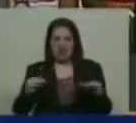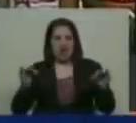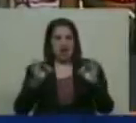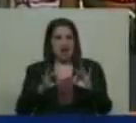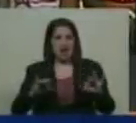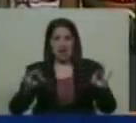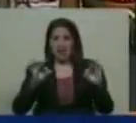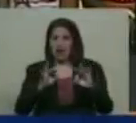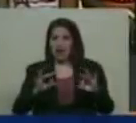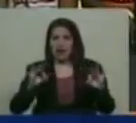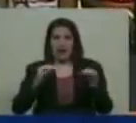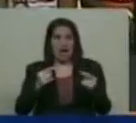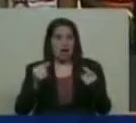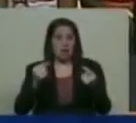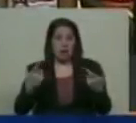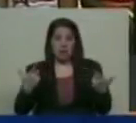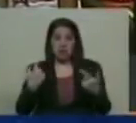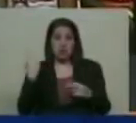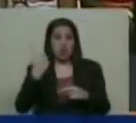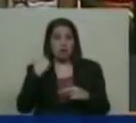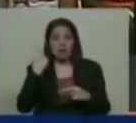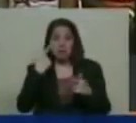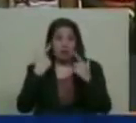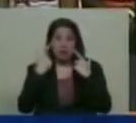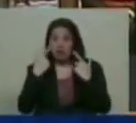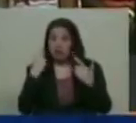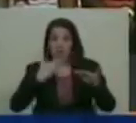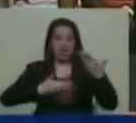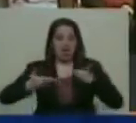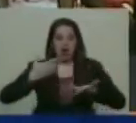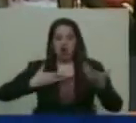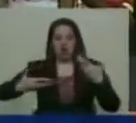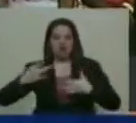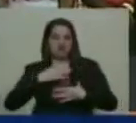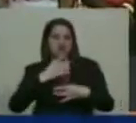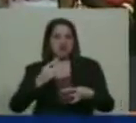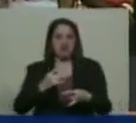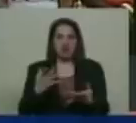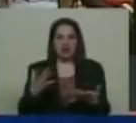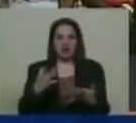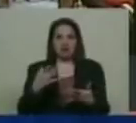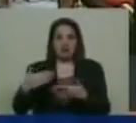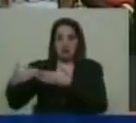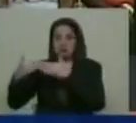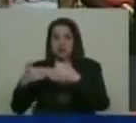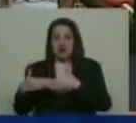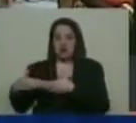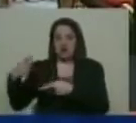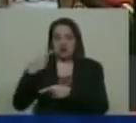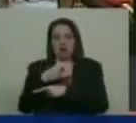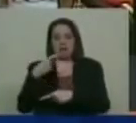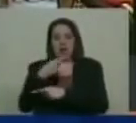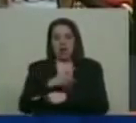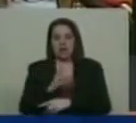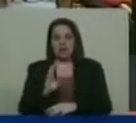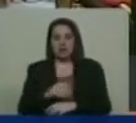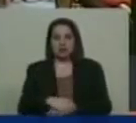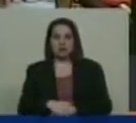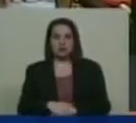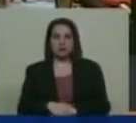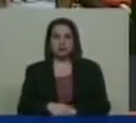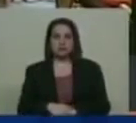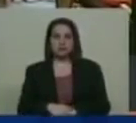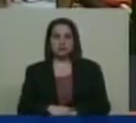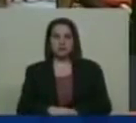Jamás. Ellos están pendientes de sus negocios, de sus intereses, de los gringos que los mandan. Por